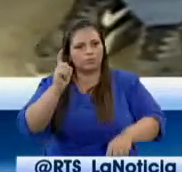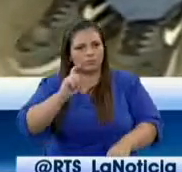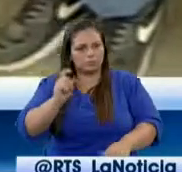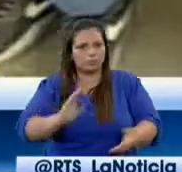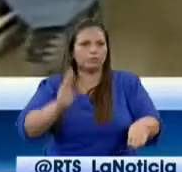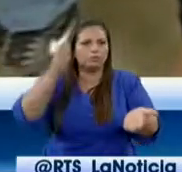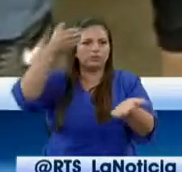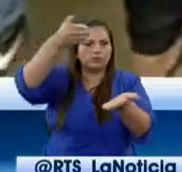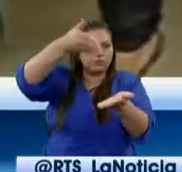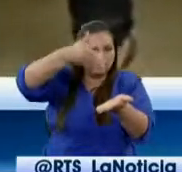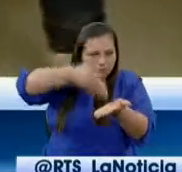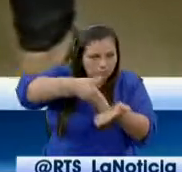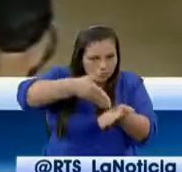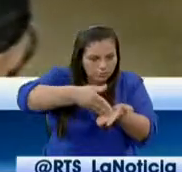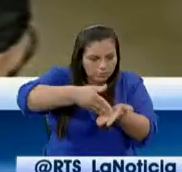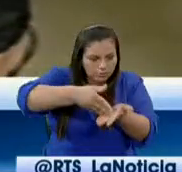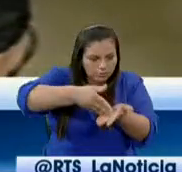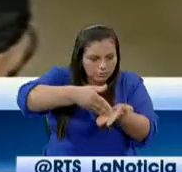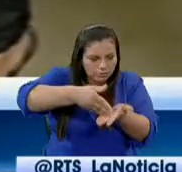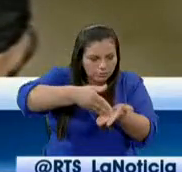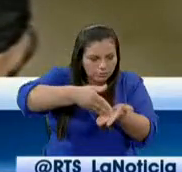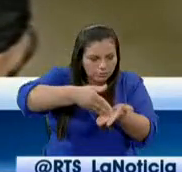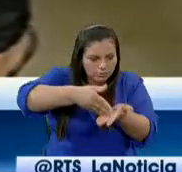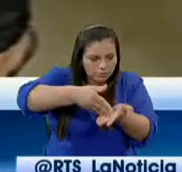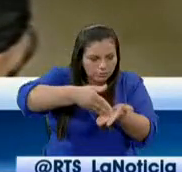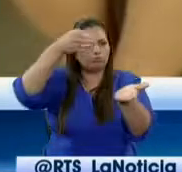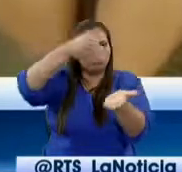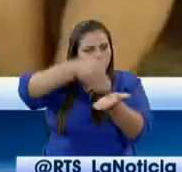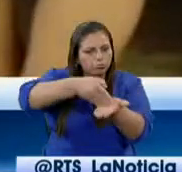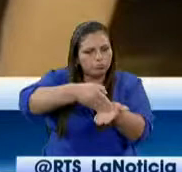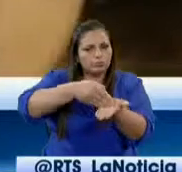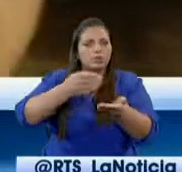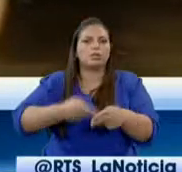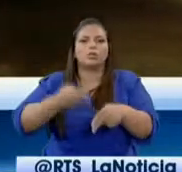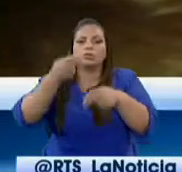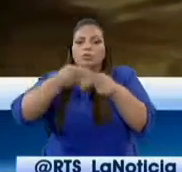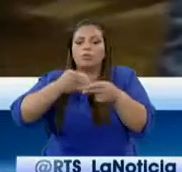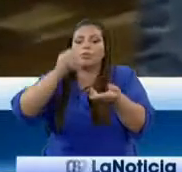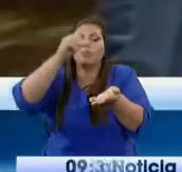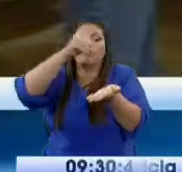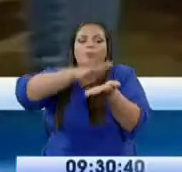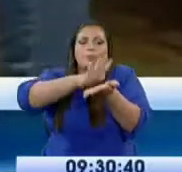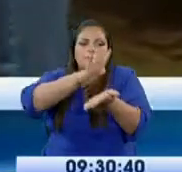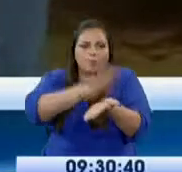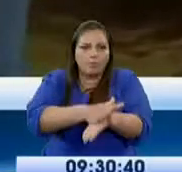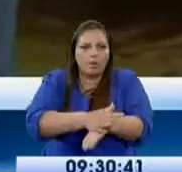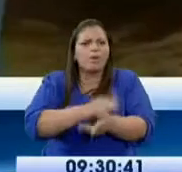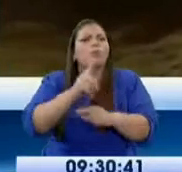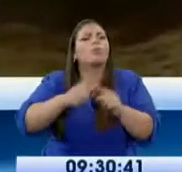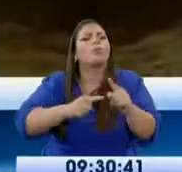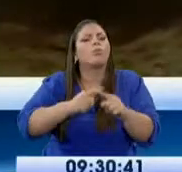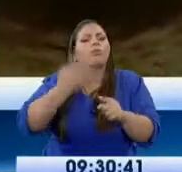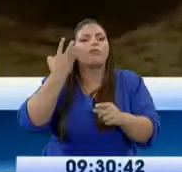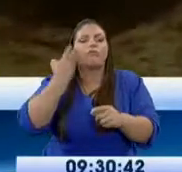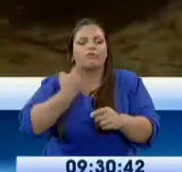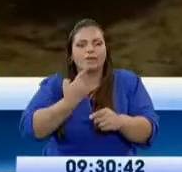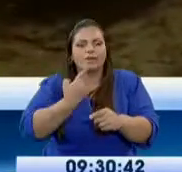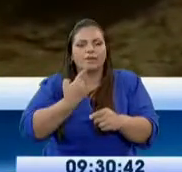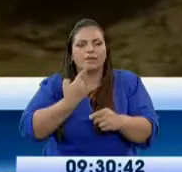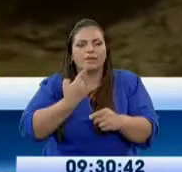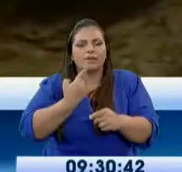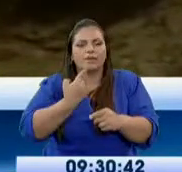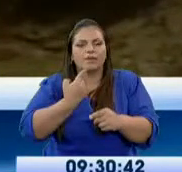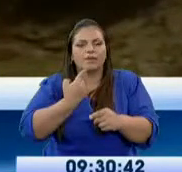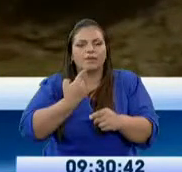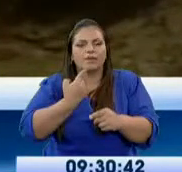de medicina general le haga una valoración a su paciente, a su hijo. Él a la vez lo deriva con nuestro psicólogo y el psicólogo